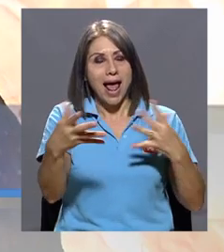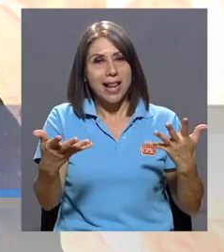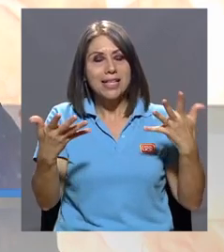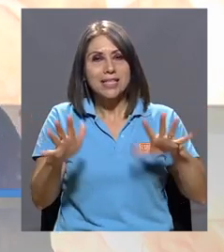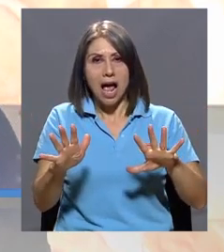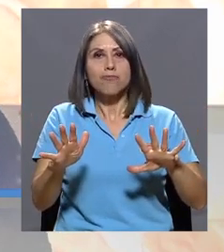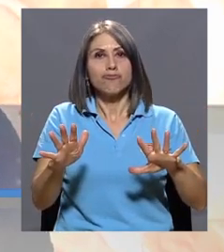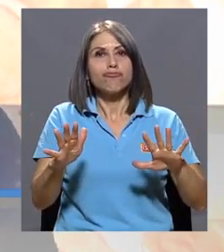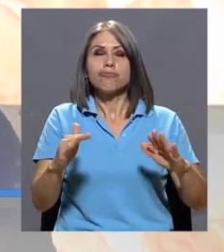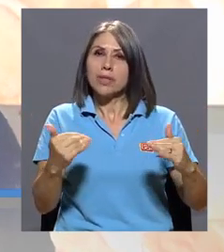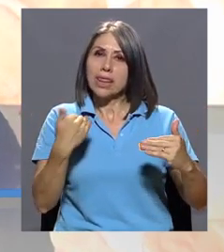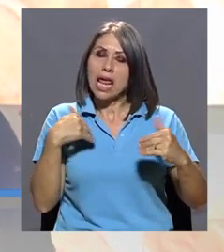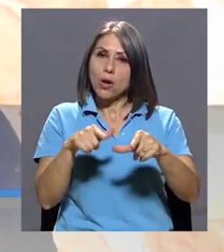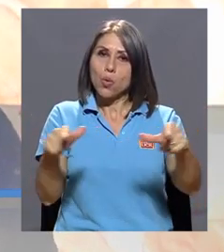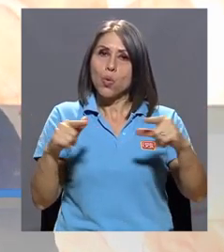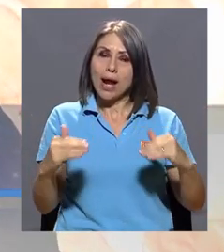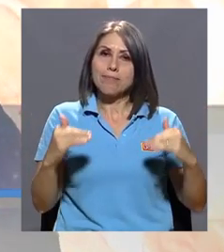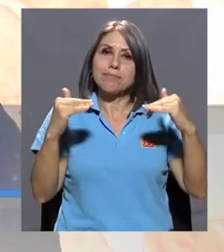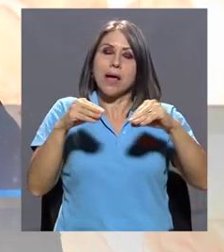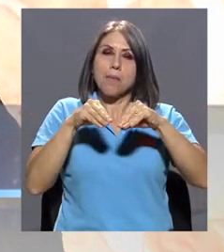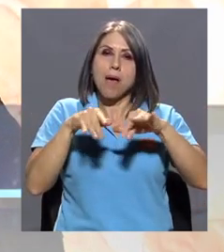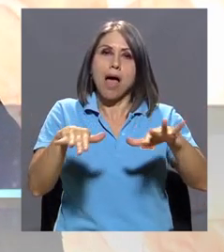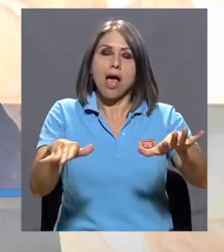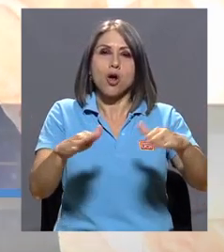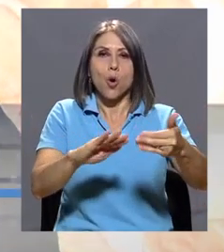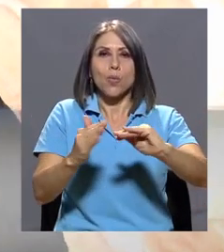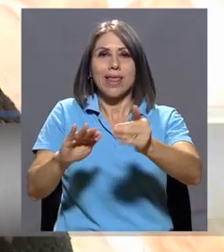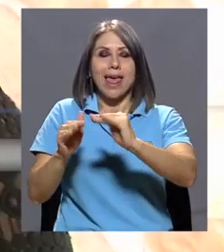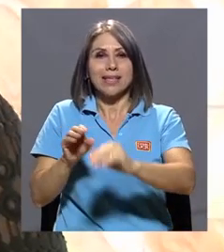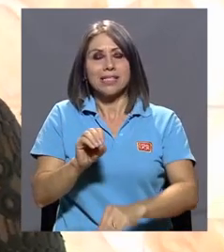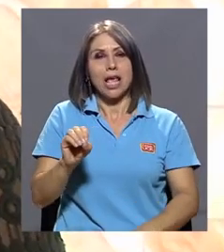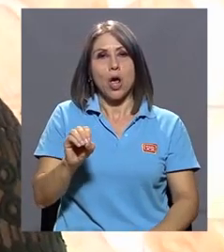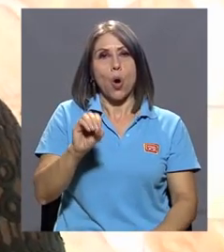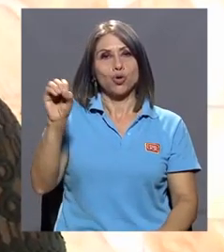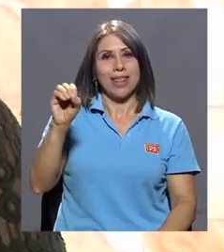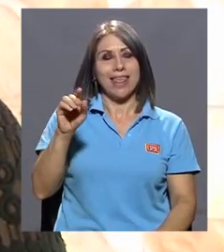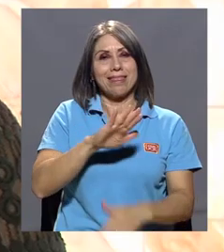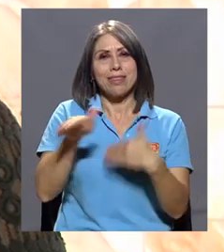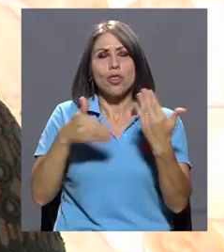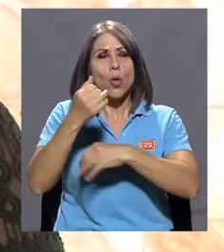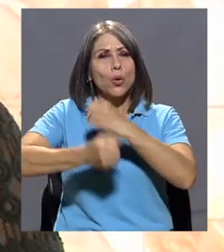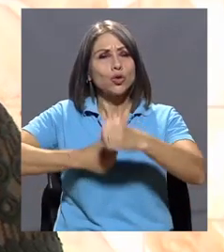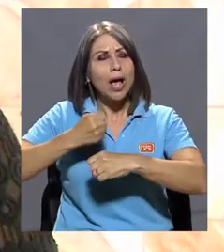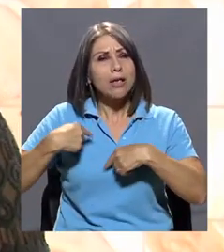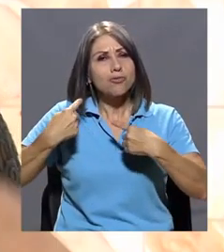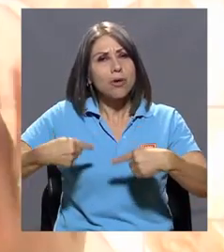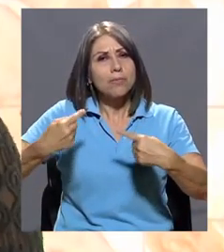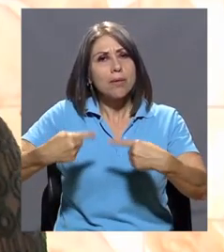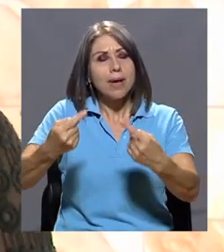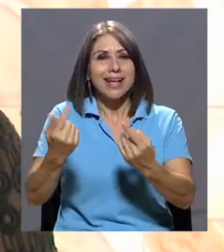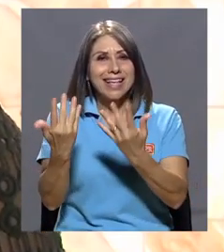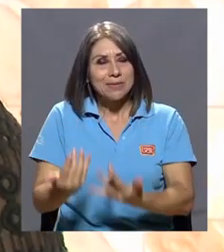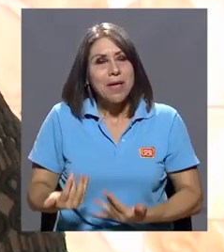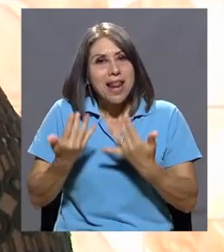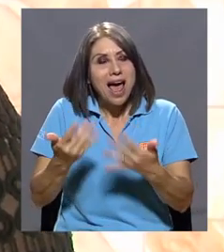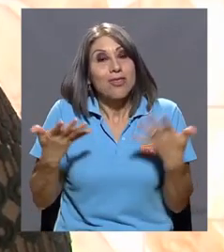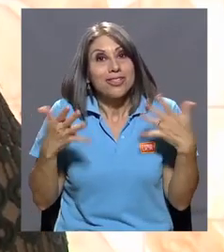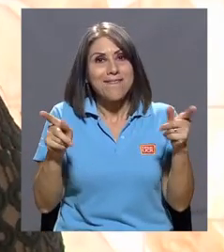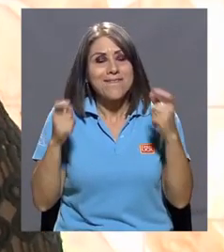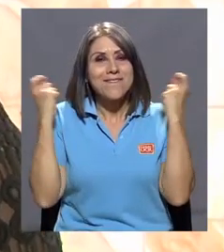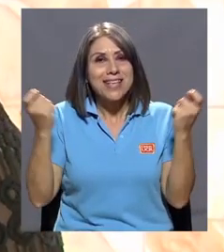que se ha posicionado en las comunidades de Occidente y todos los años ya están esperando que llegue